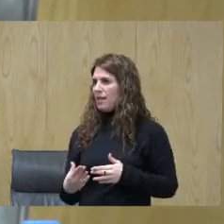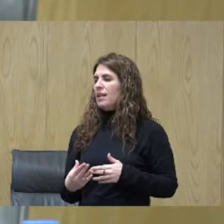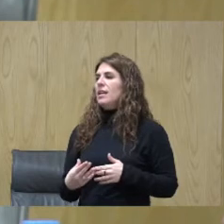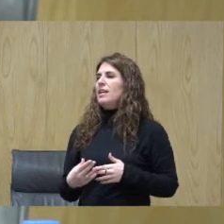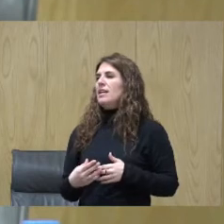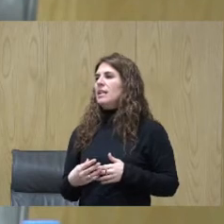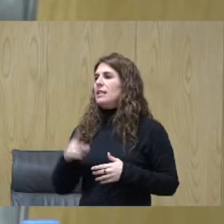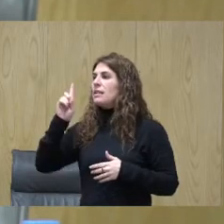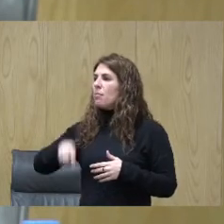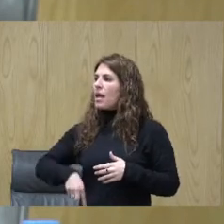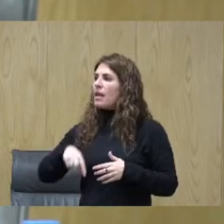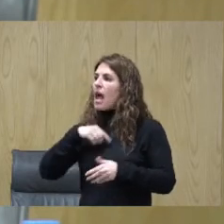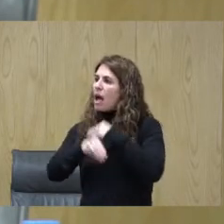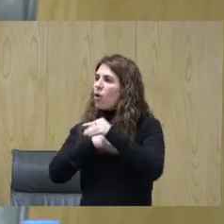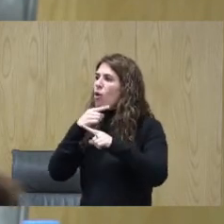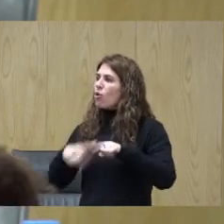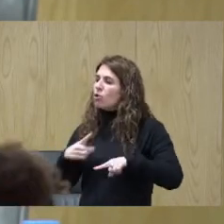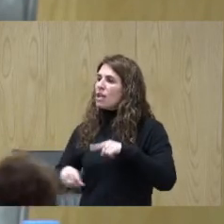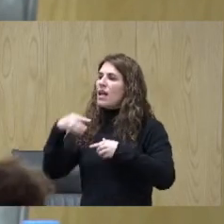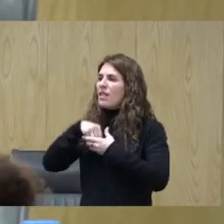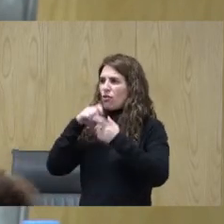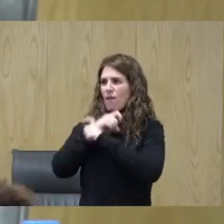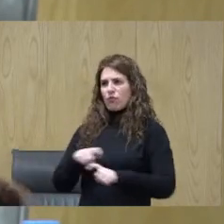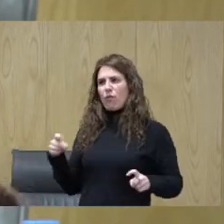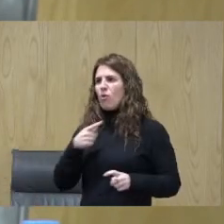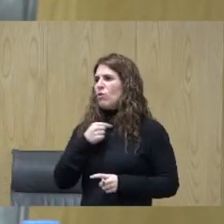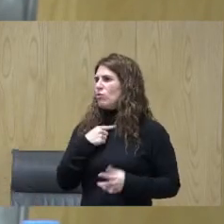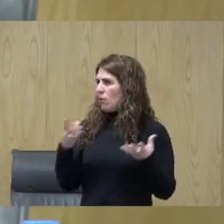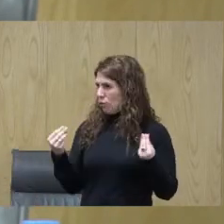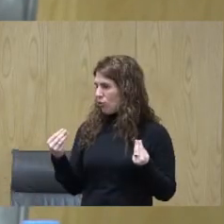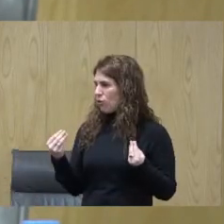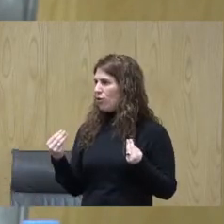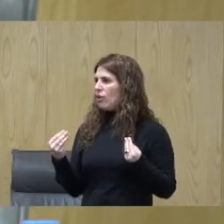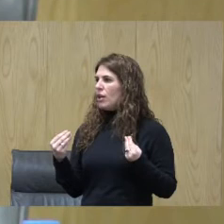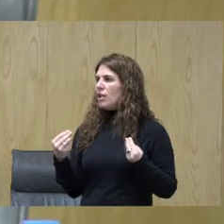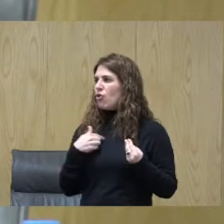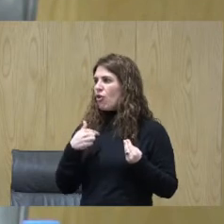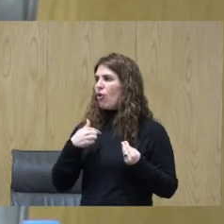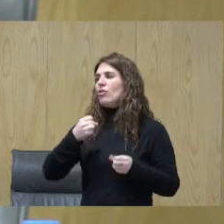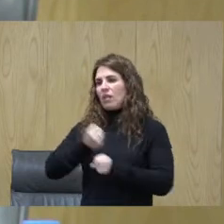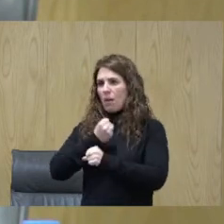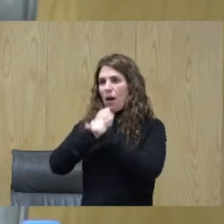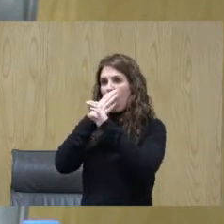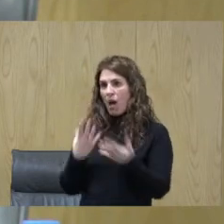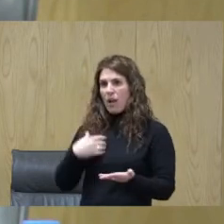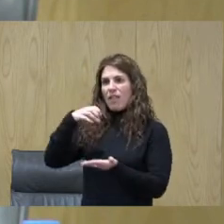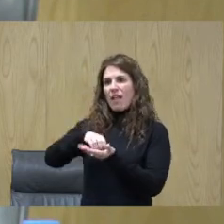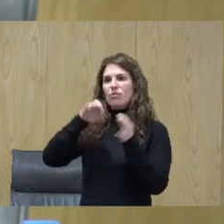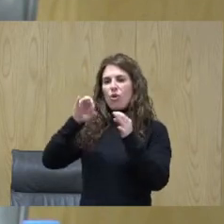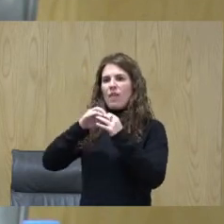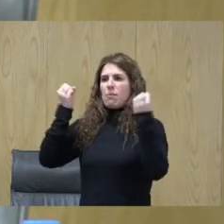hago cosas en la fundación, me gusta mucho y estoy trabajando ahora en el Centro Donel de